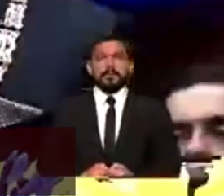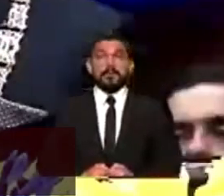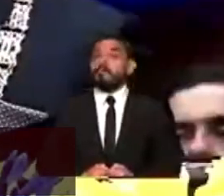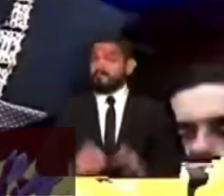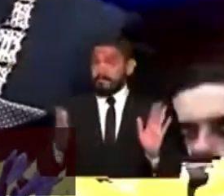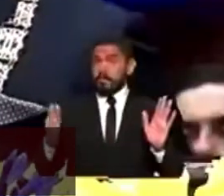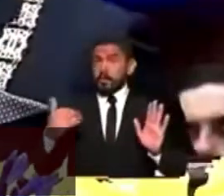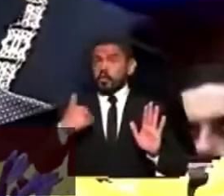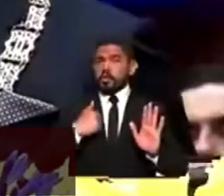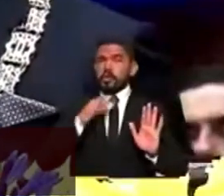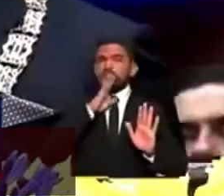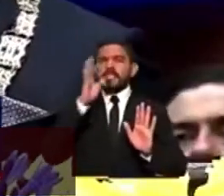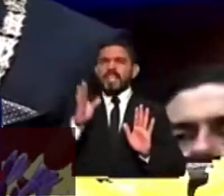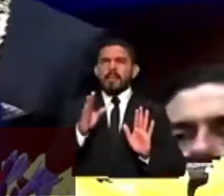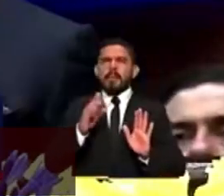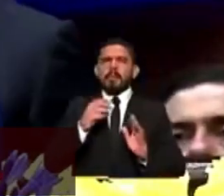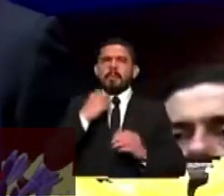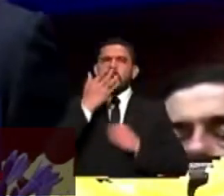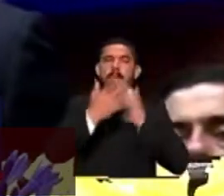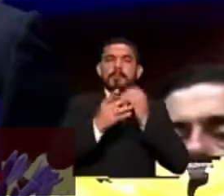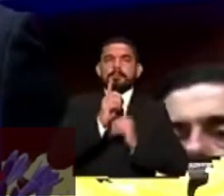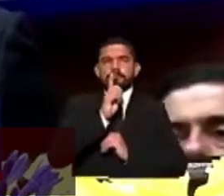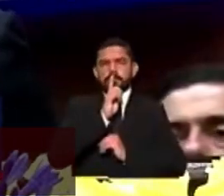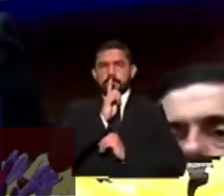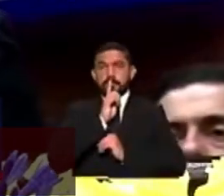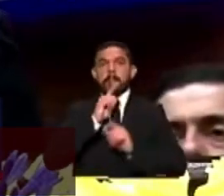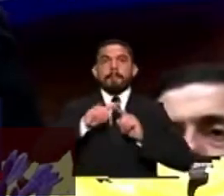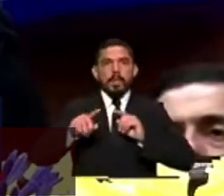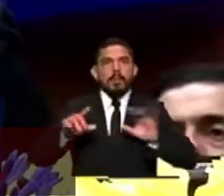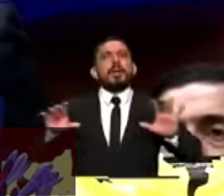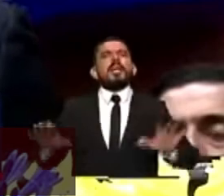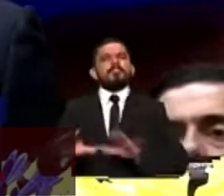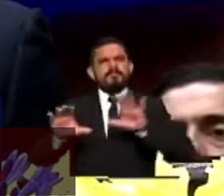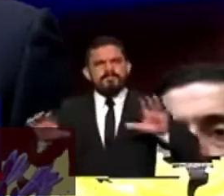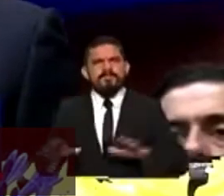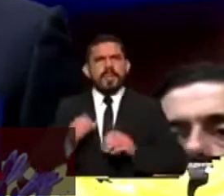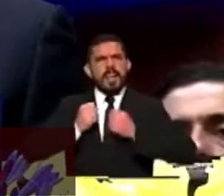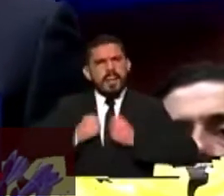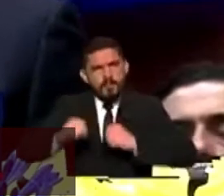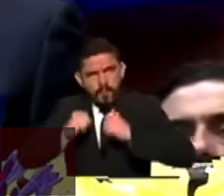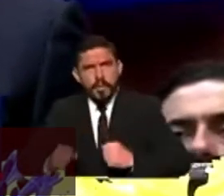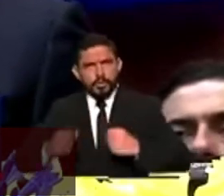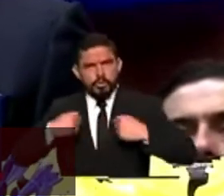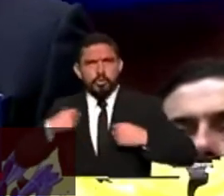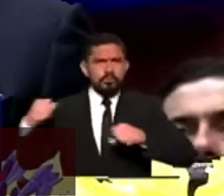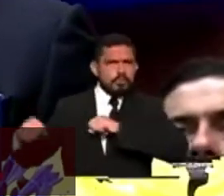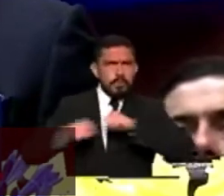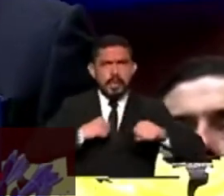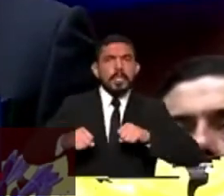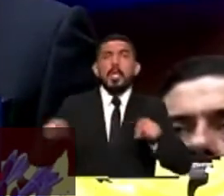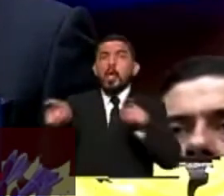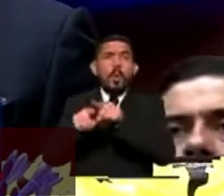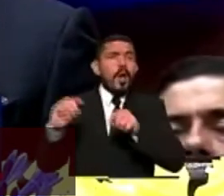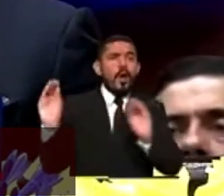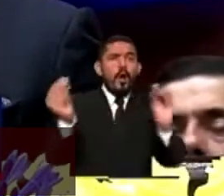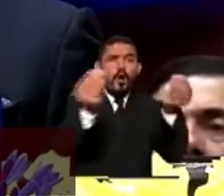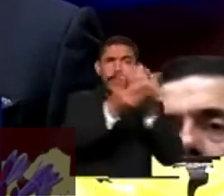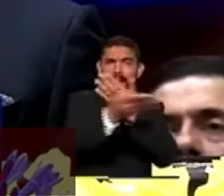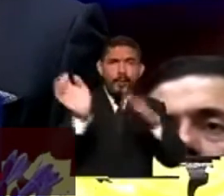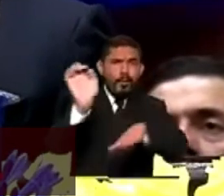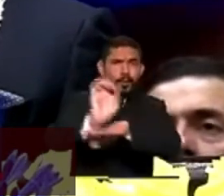Siempre he sido una persona de pocas palabras, pero siempre he sido un joven de acción, como lo son la mayoría de las ecuatorianas y